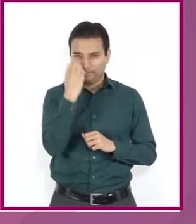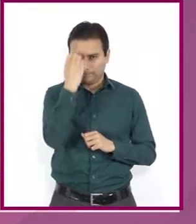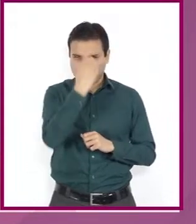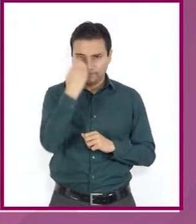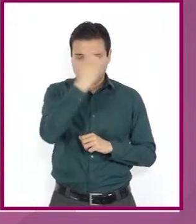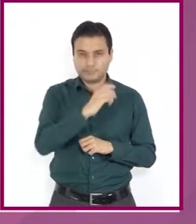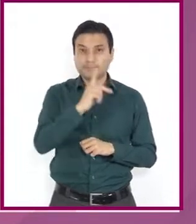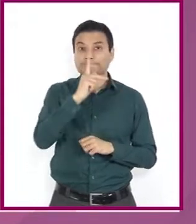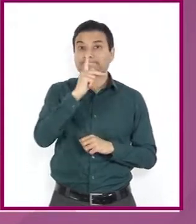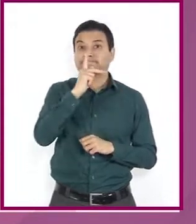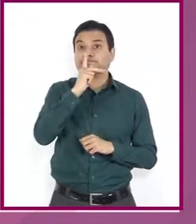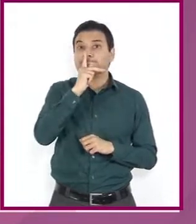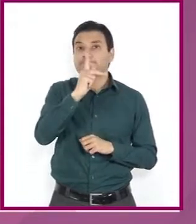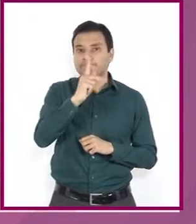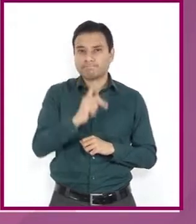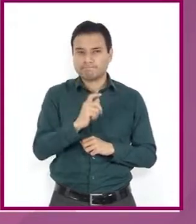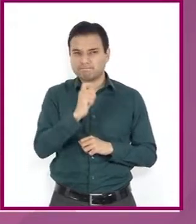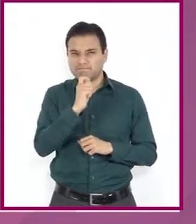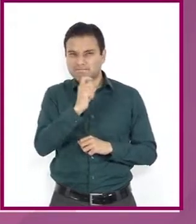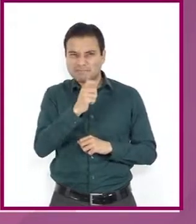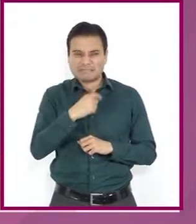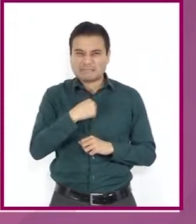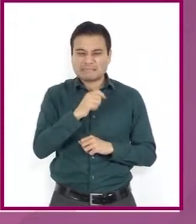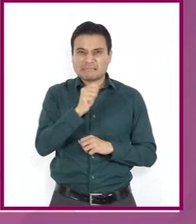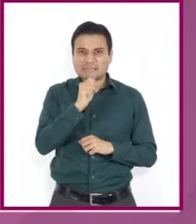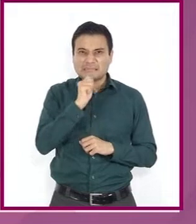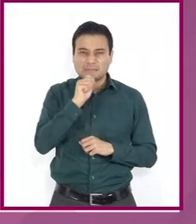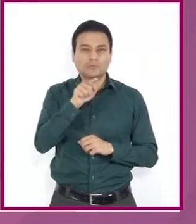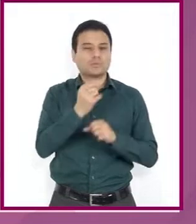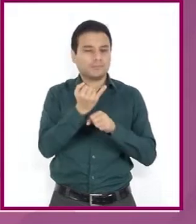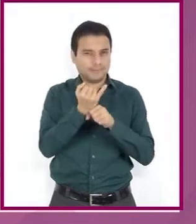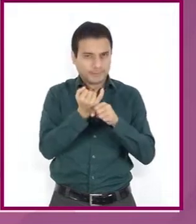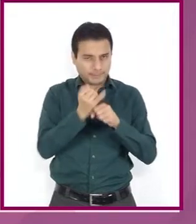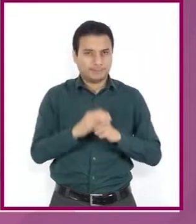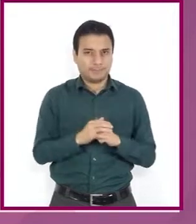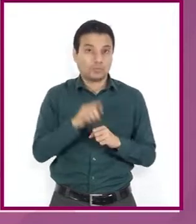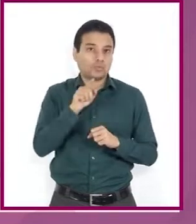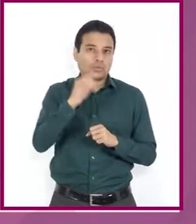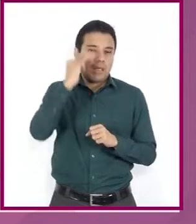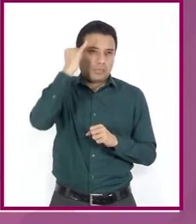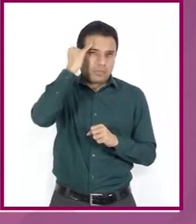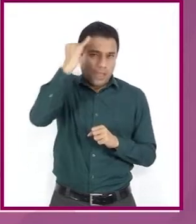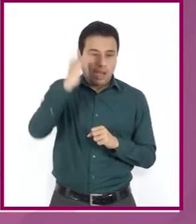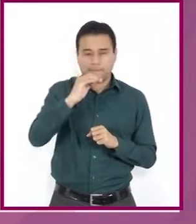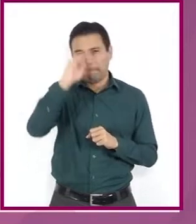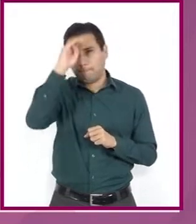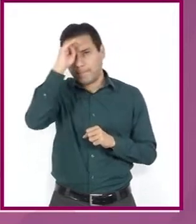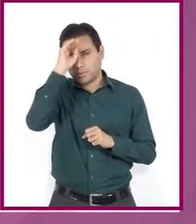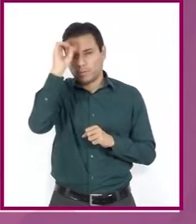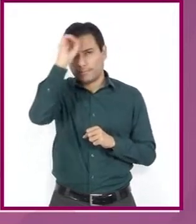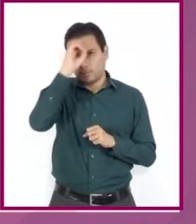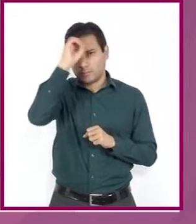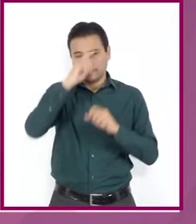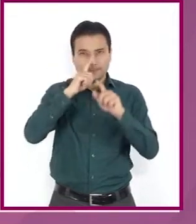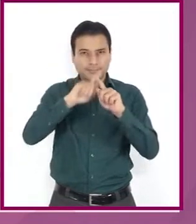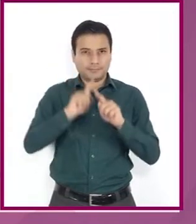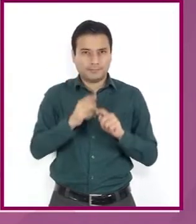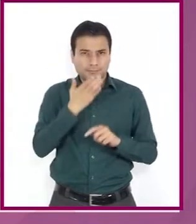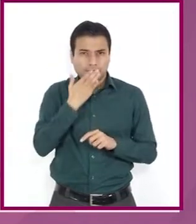o conceptos que no entienden y atrévanse a hacer suposiciones o inferencias a partir de lo que